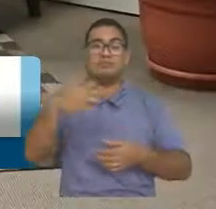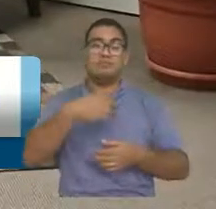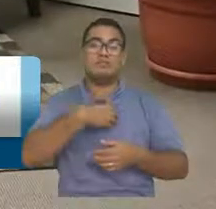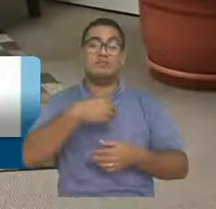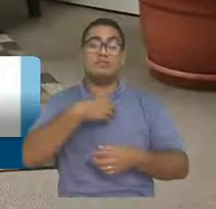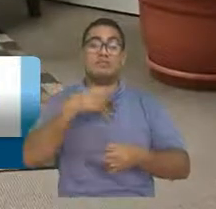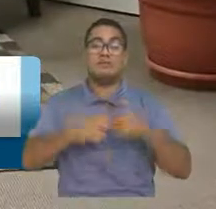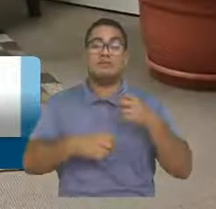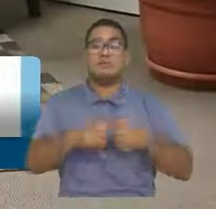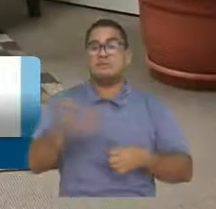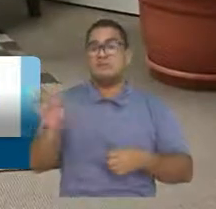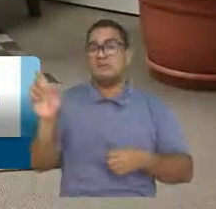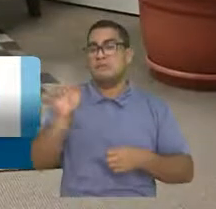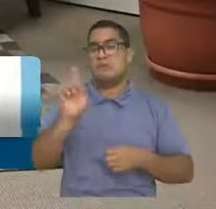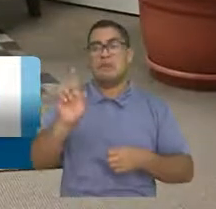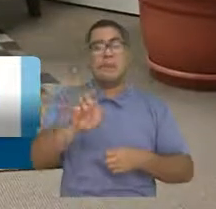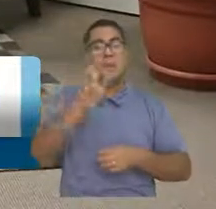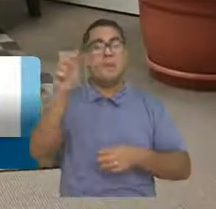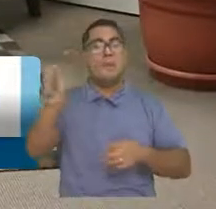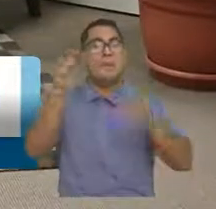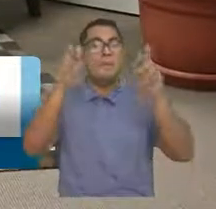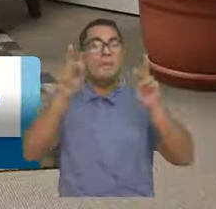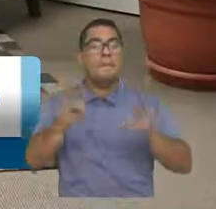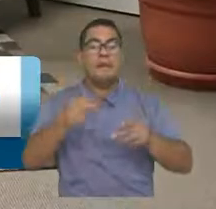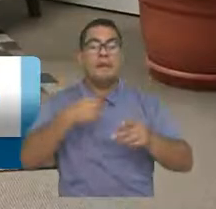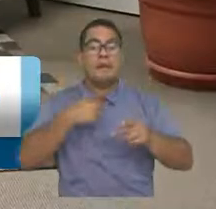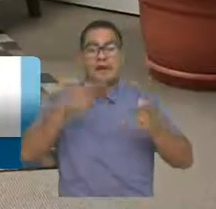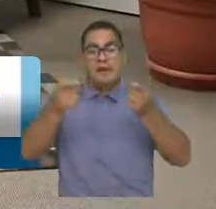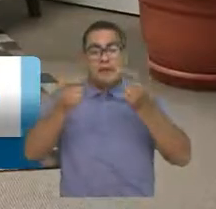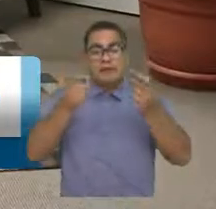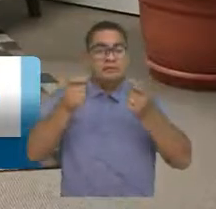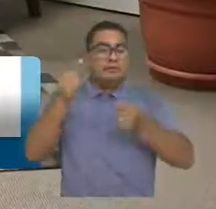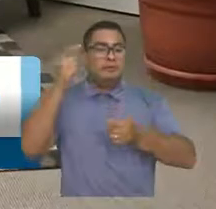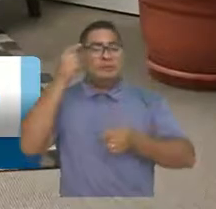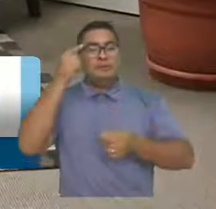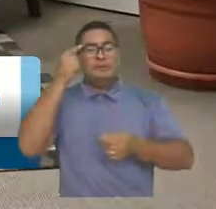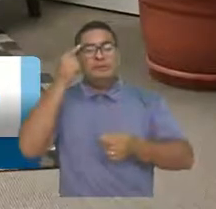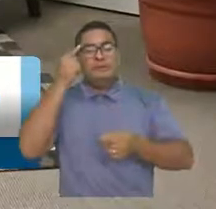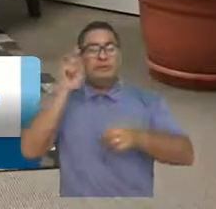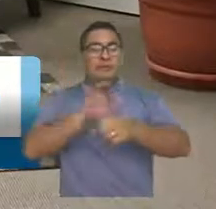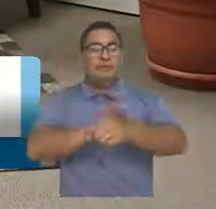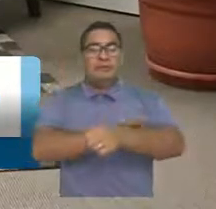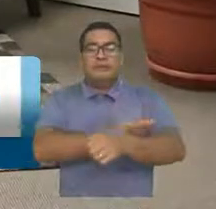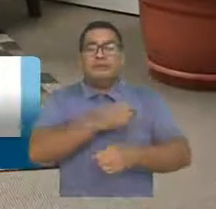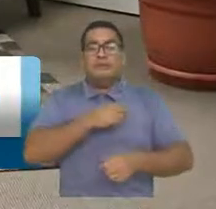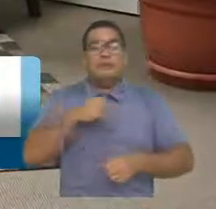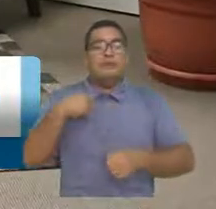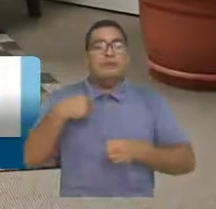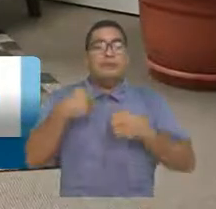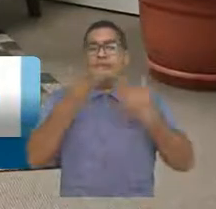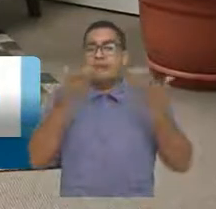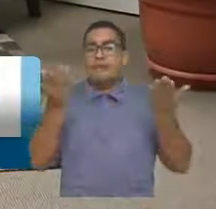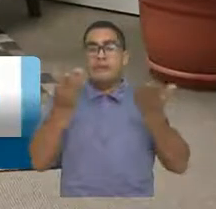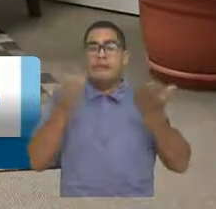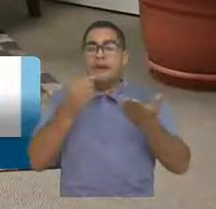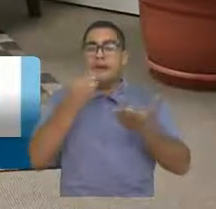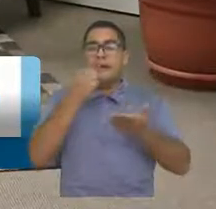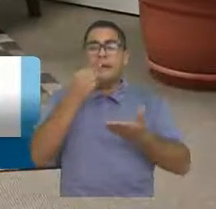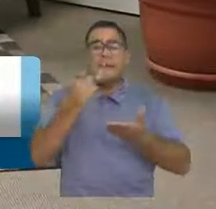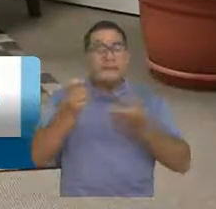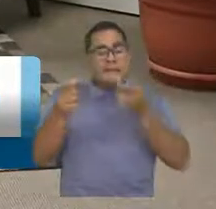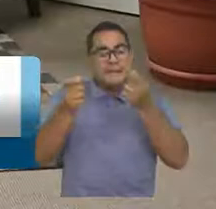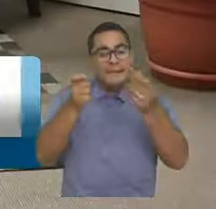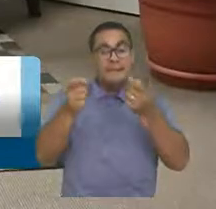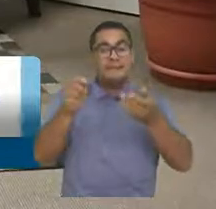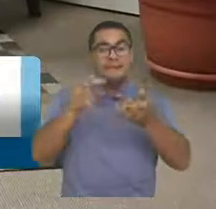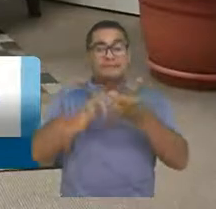nuestros. Entonces yo tengo control sobre lo que pienso, lo que siento y lo que hago. Pero no puedo tener control sobre